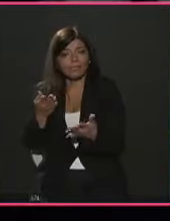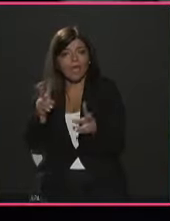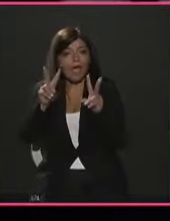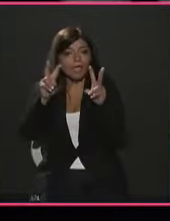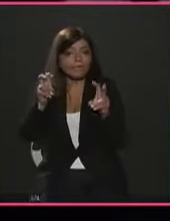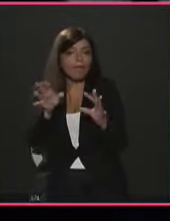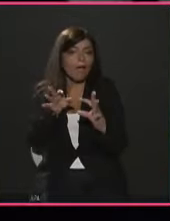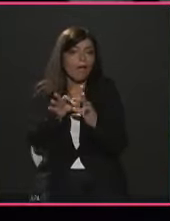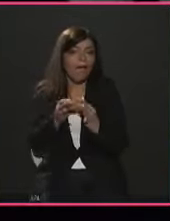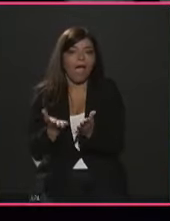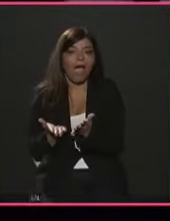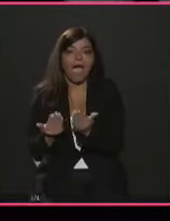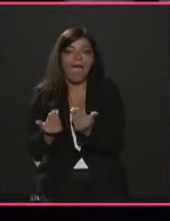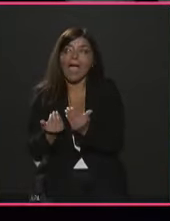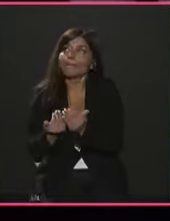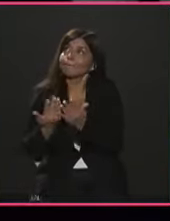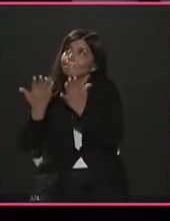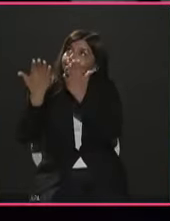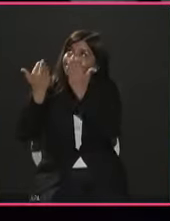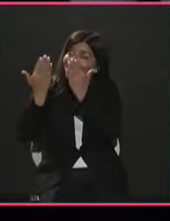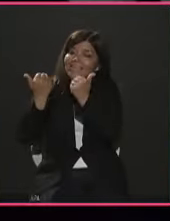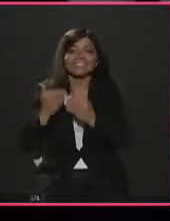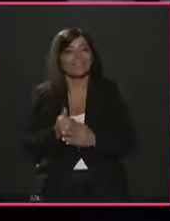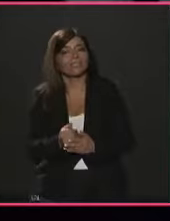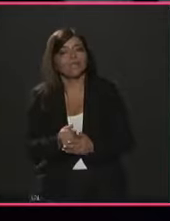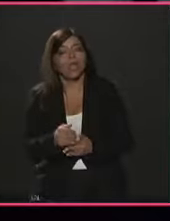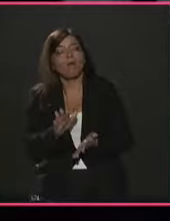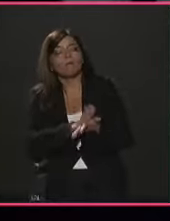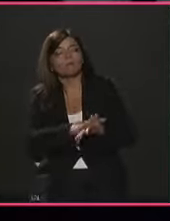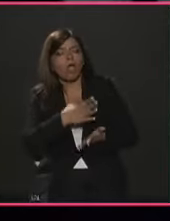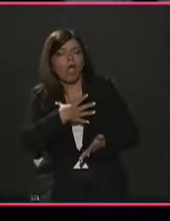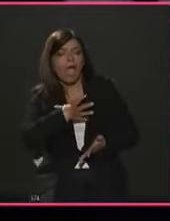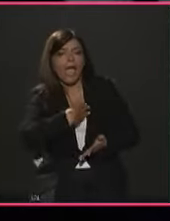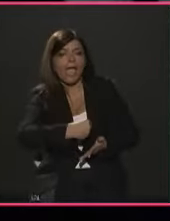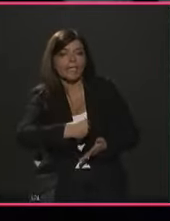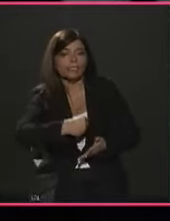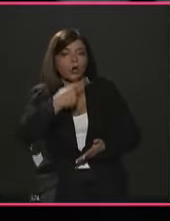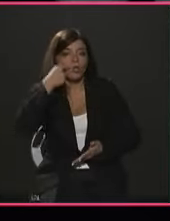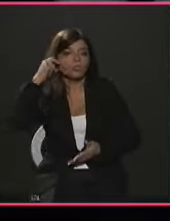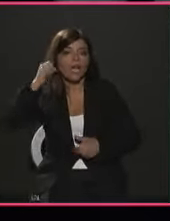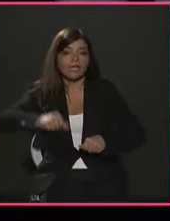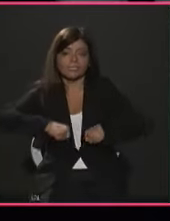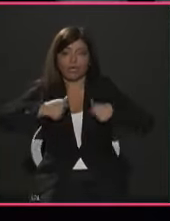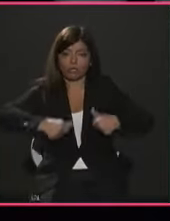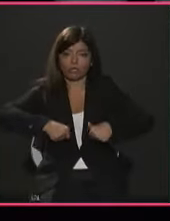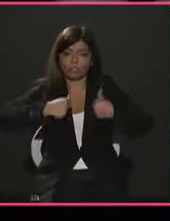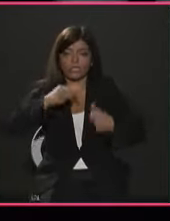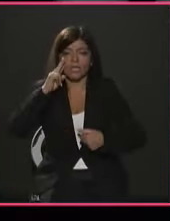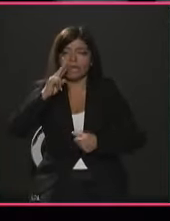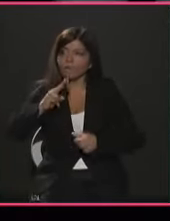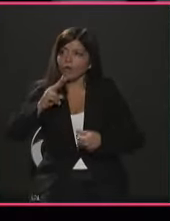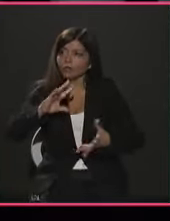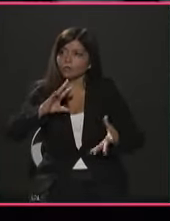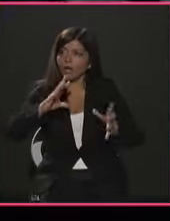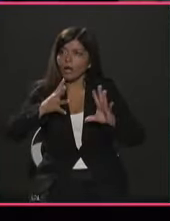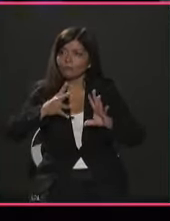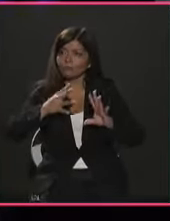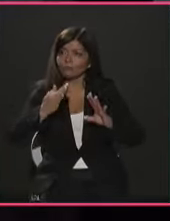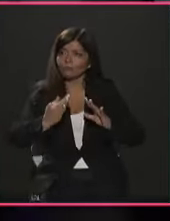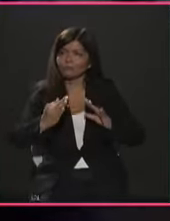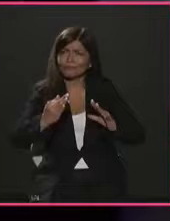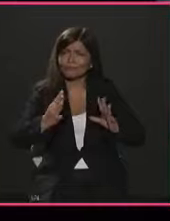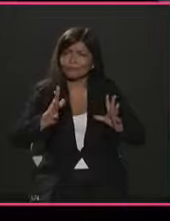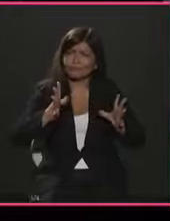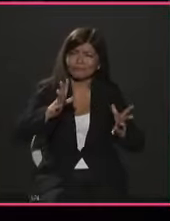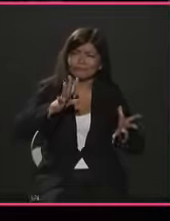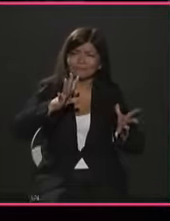esperanza o sea creo que yo tengo hijos y hijas Adolescente y veo que ven un mundo negro ven un